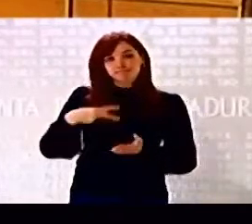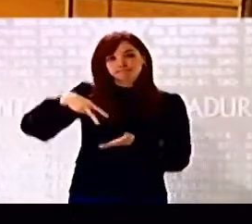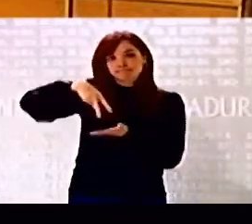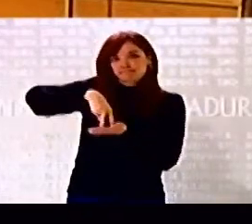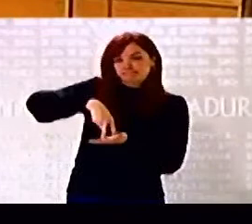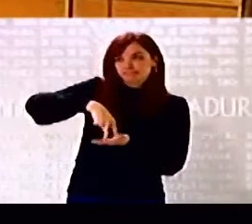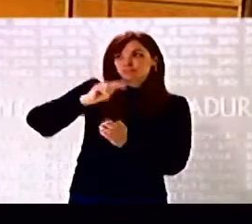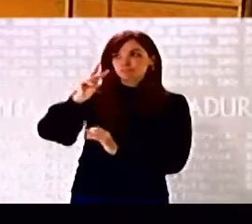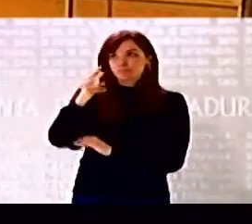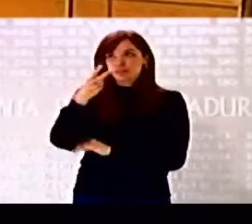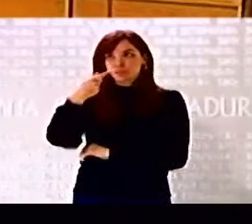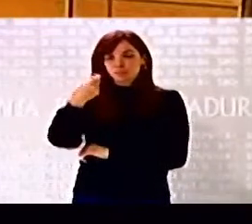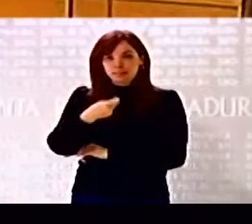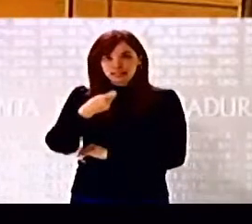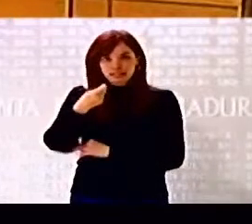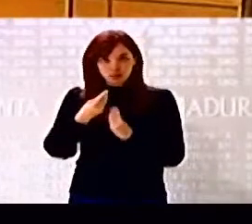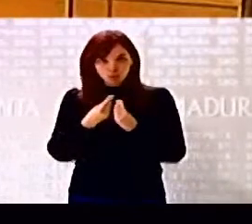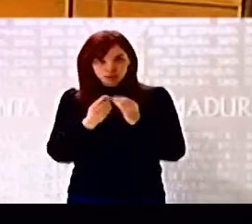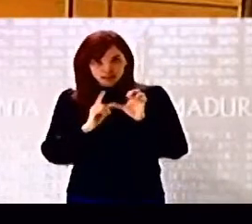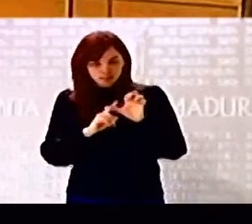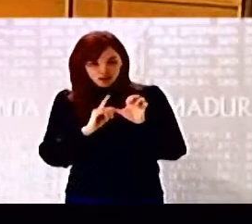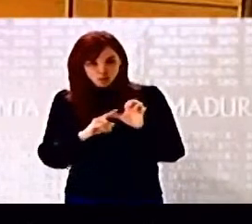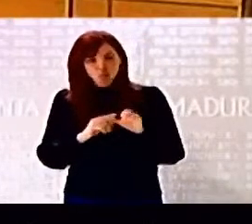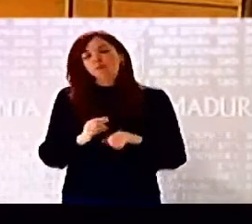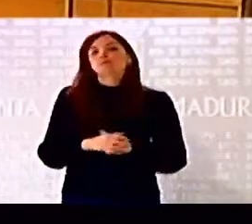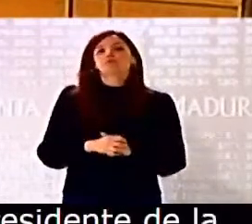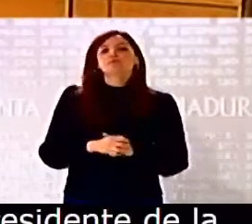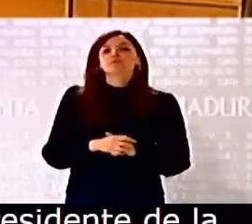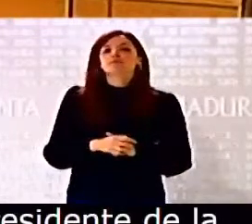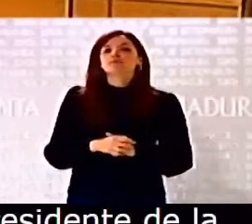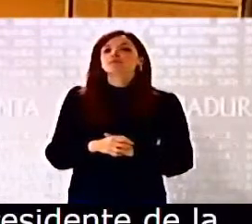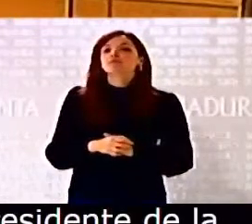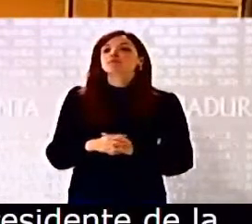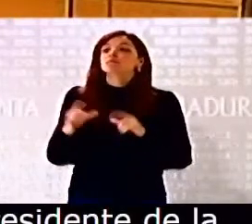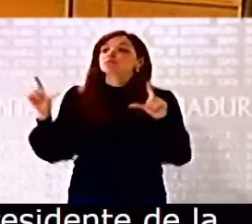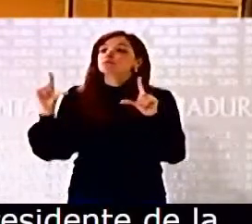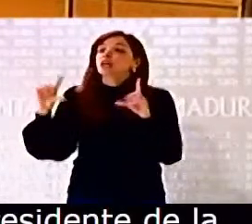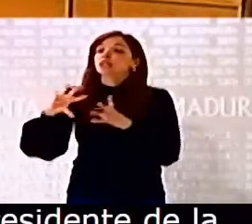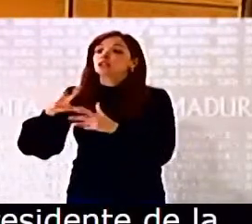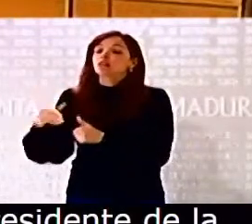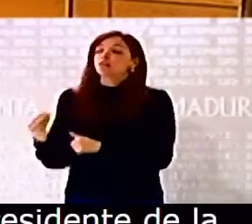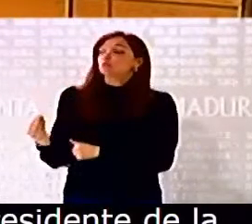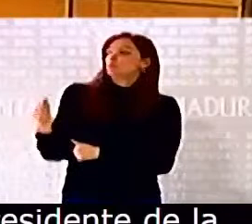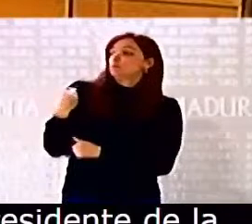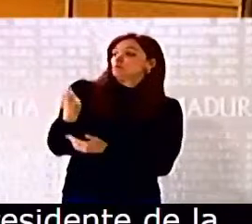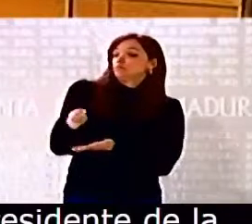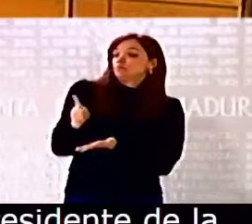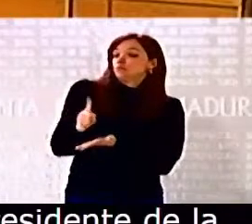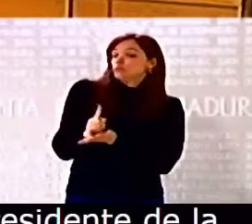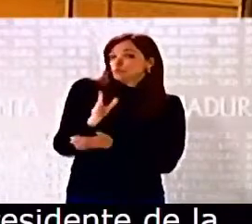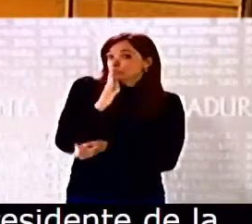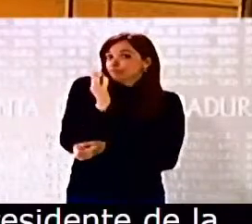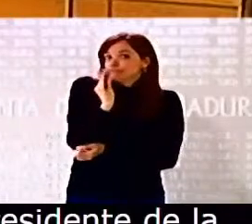Extremadura. Telediarios nos vuelve a preguntar y por eso hago la pregunta,